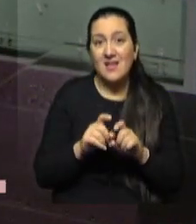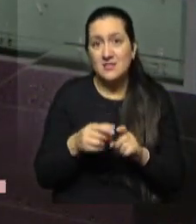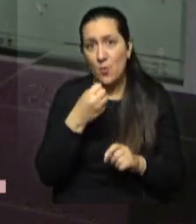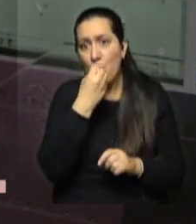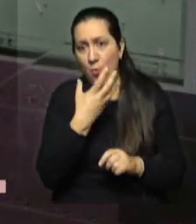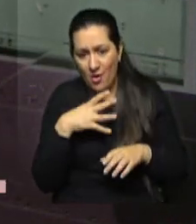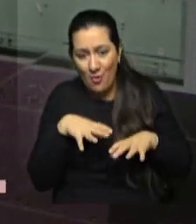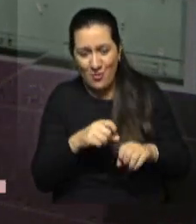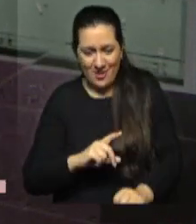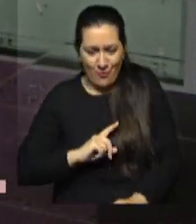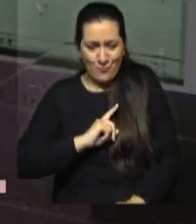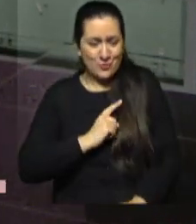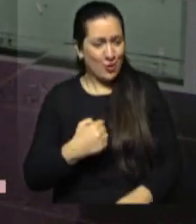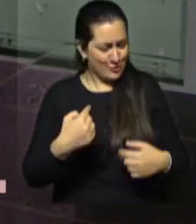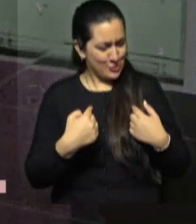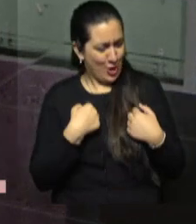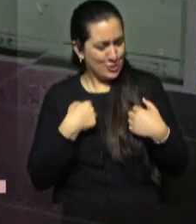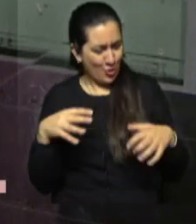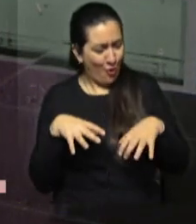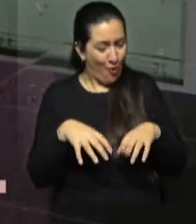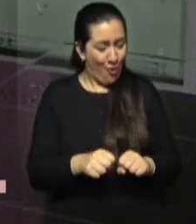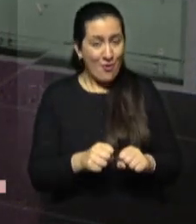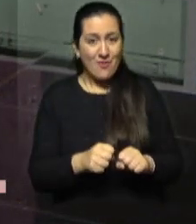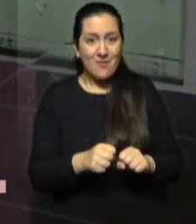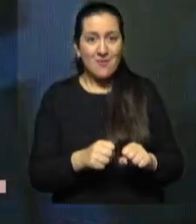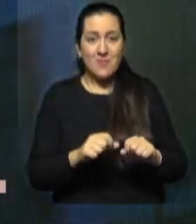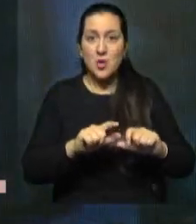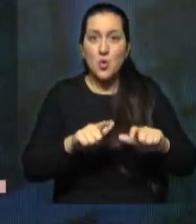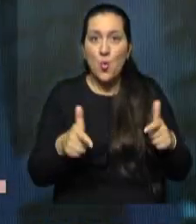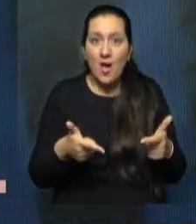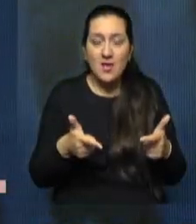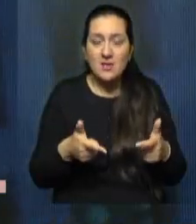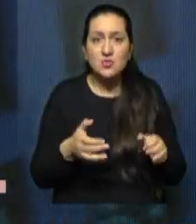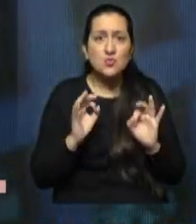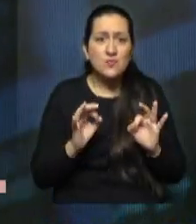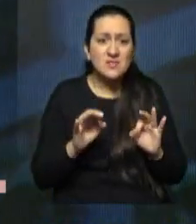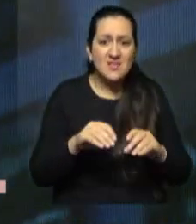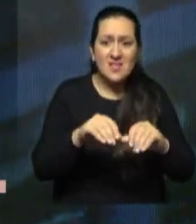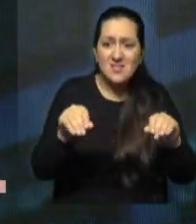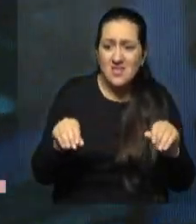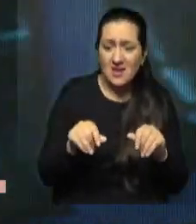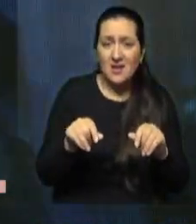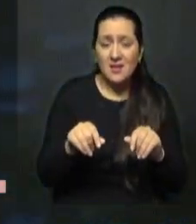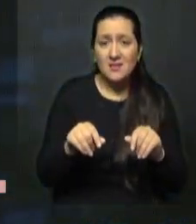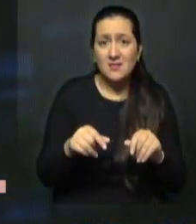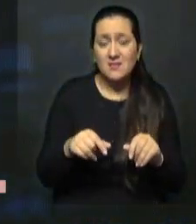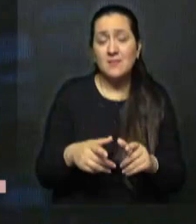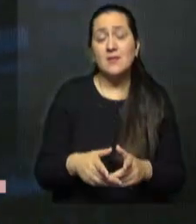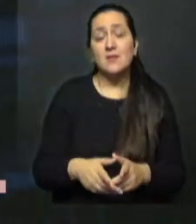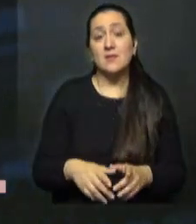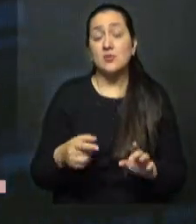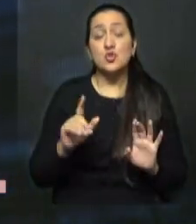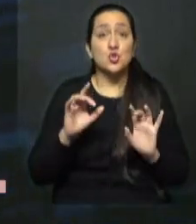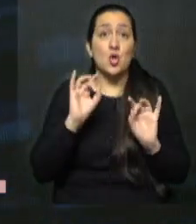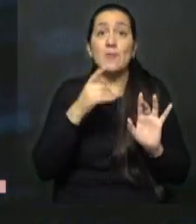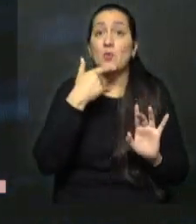colono a estar orgulloso de ser colono y no tenemos superficies suficientes que deberíamos estar comprando solamente para terminar